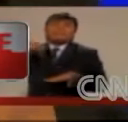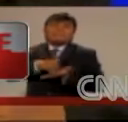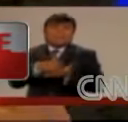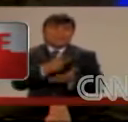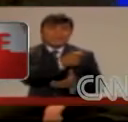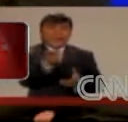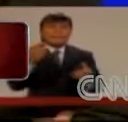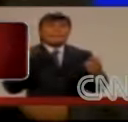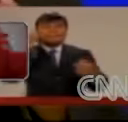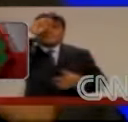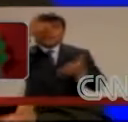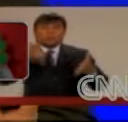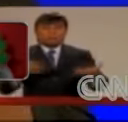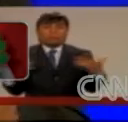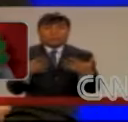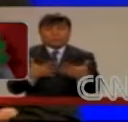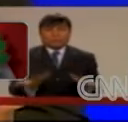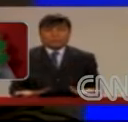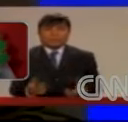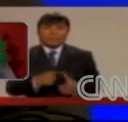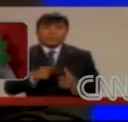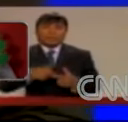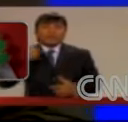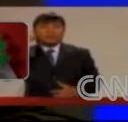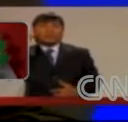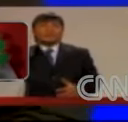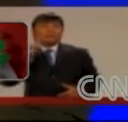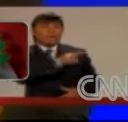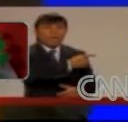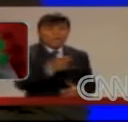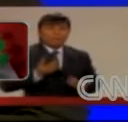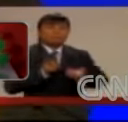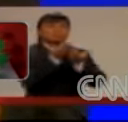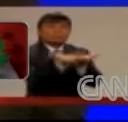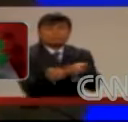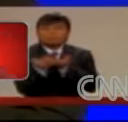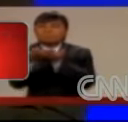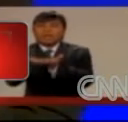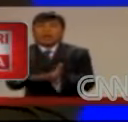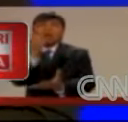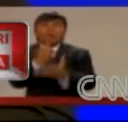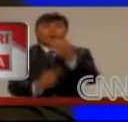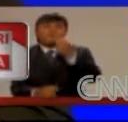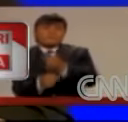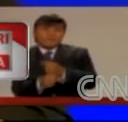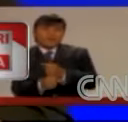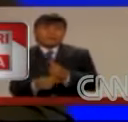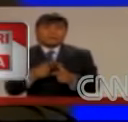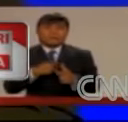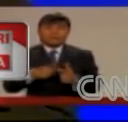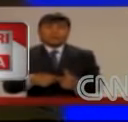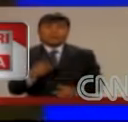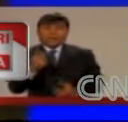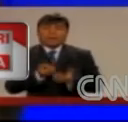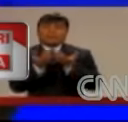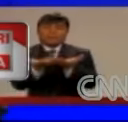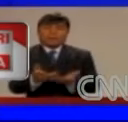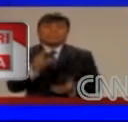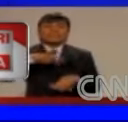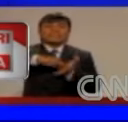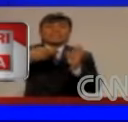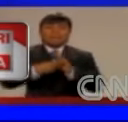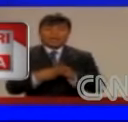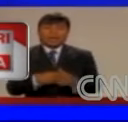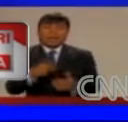economía siga creciendo, tenemos que generar confianza. Y confianza significa tener un solo discurso. En su plan de